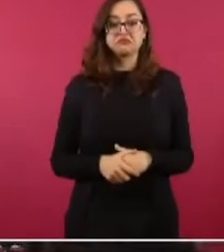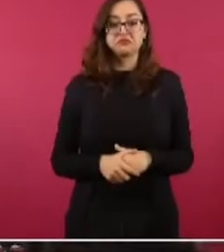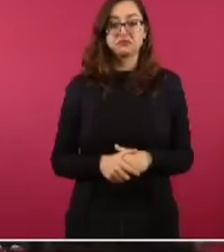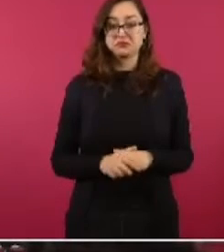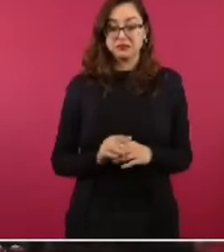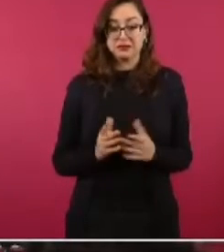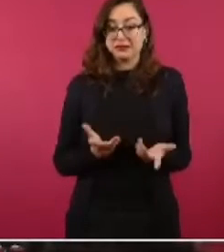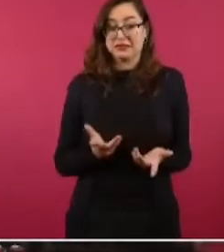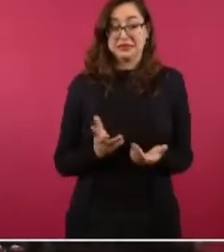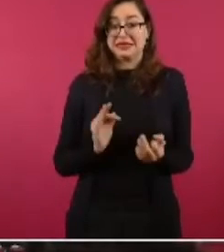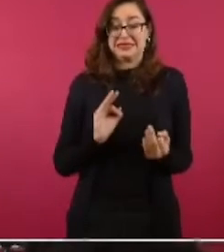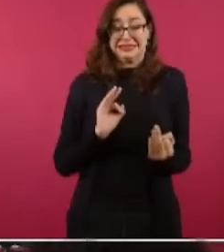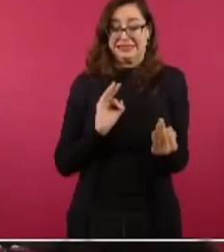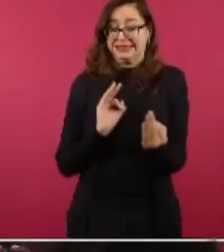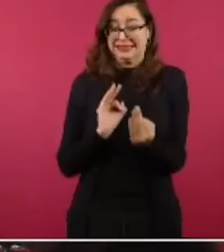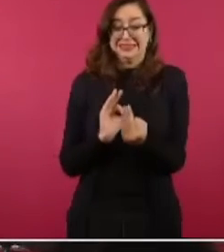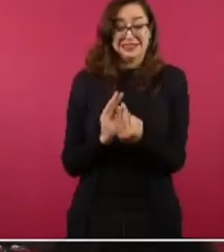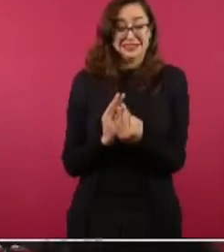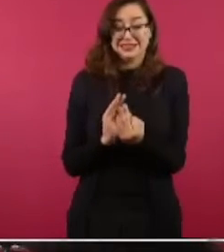cara a cara,